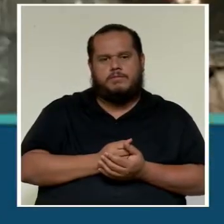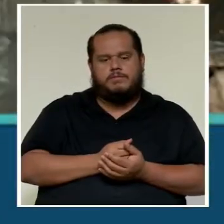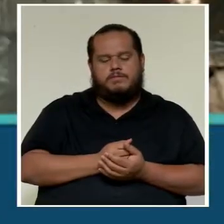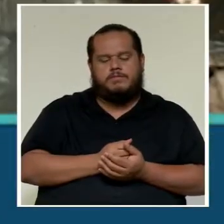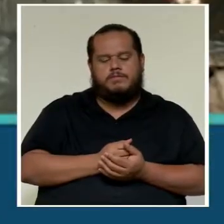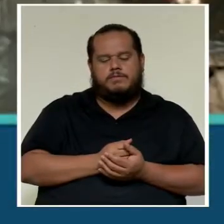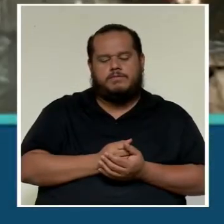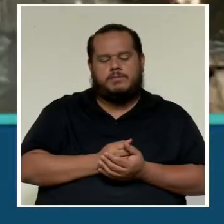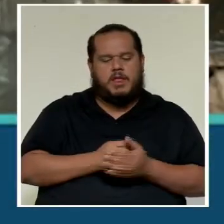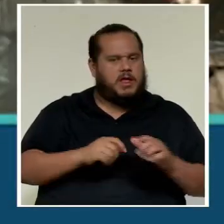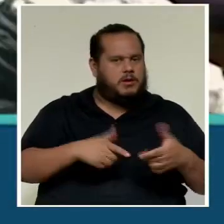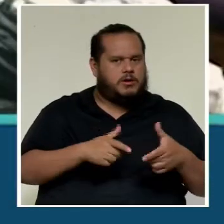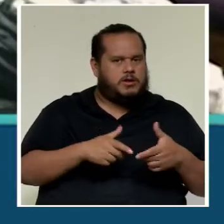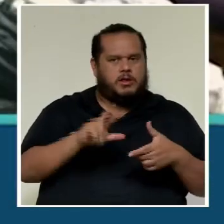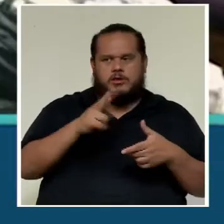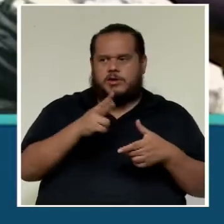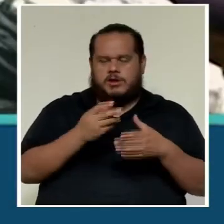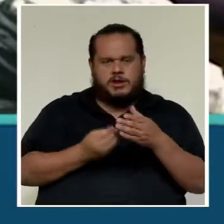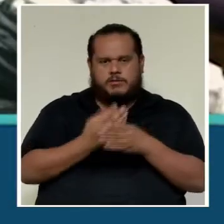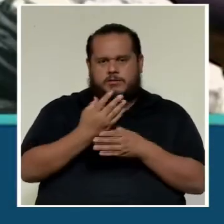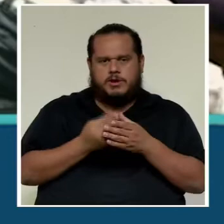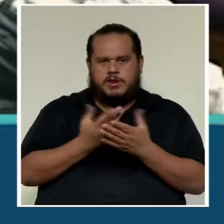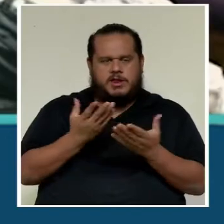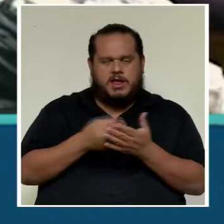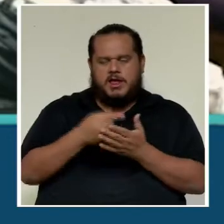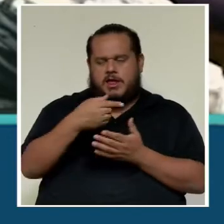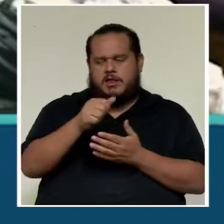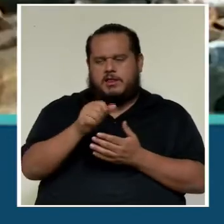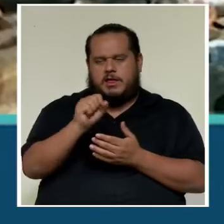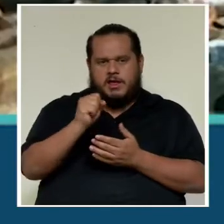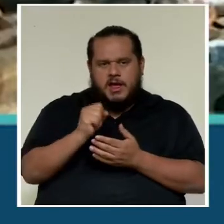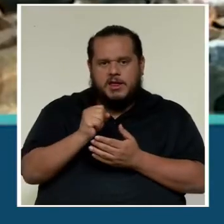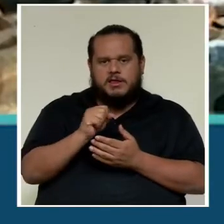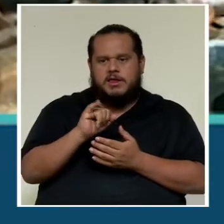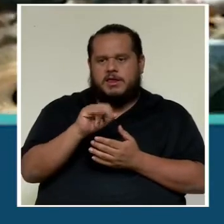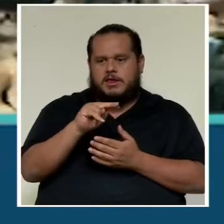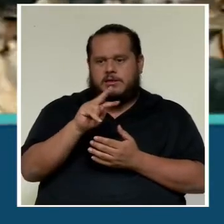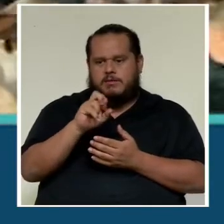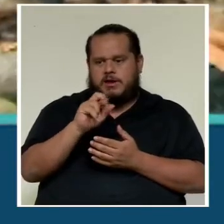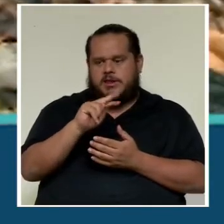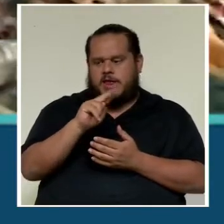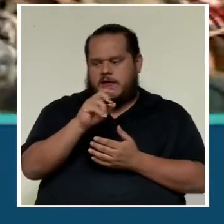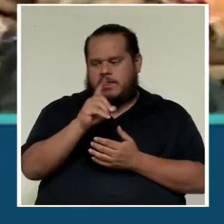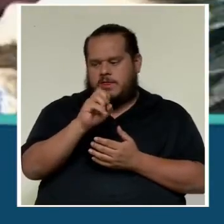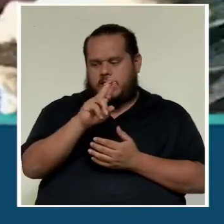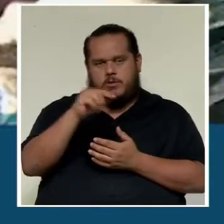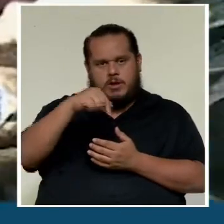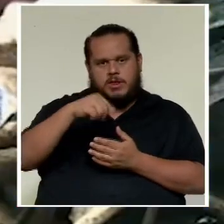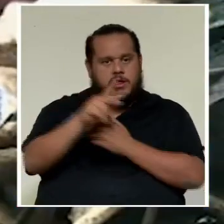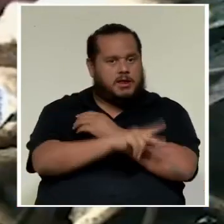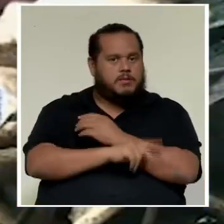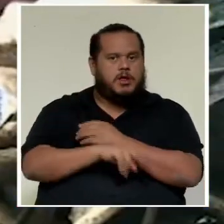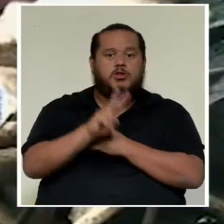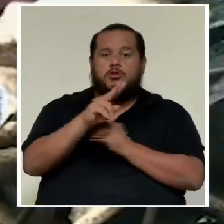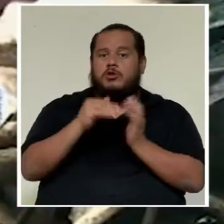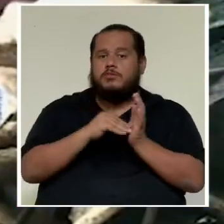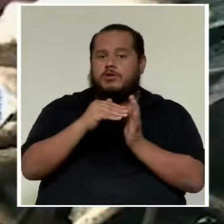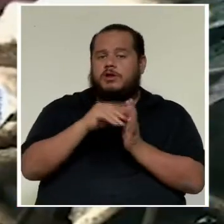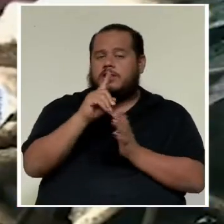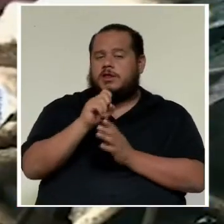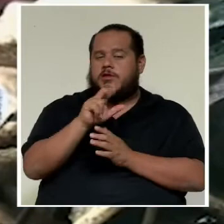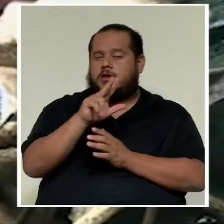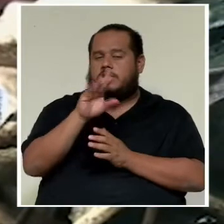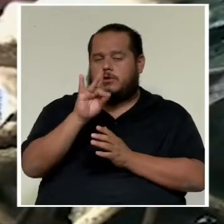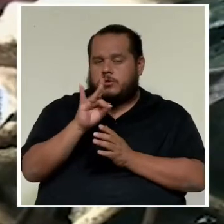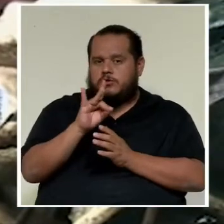Los residuos son la tercera fuente de generación de gases de efecto invernadero en el país. Al año se producen 2.138.000